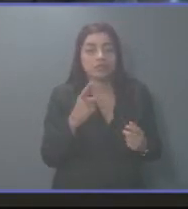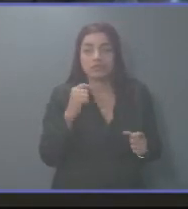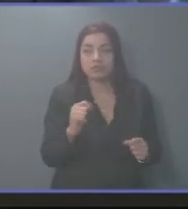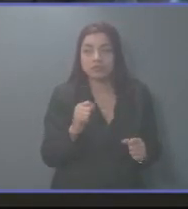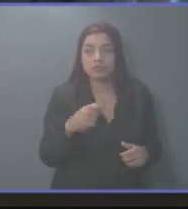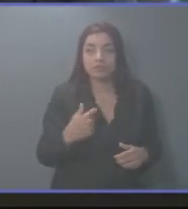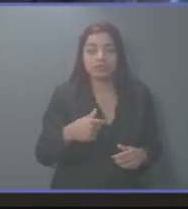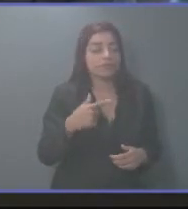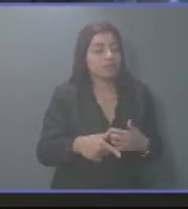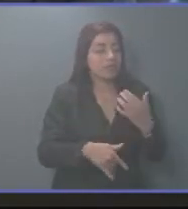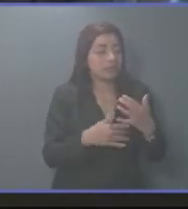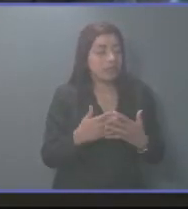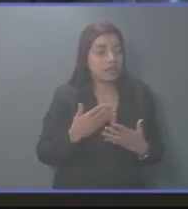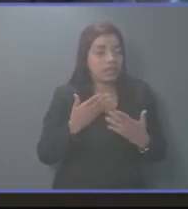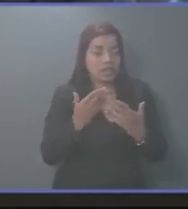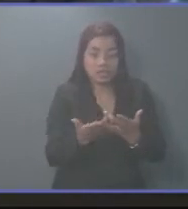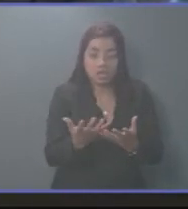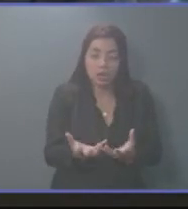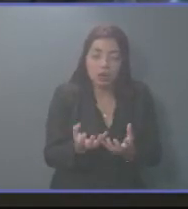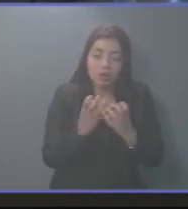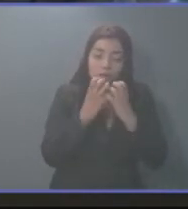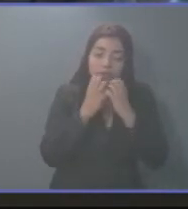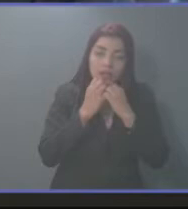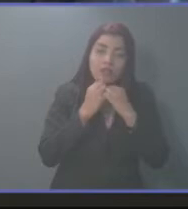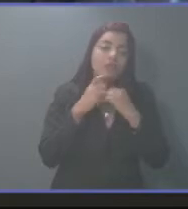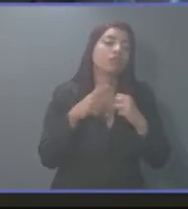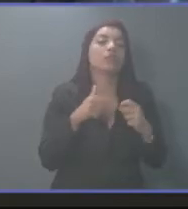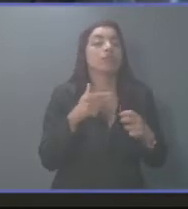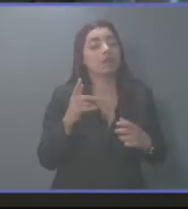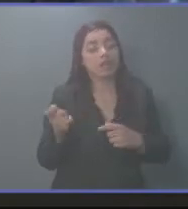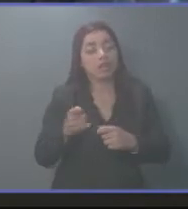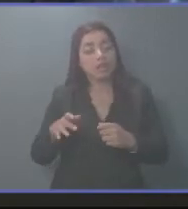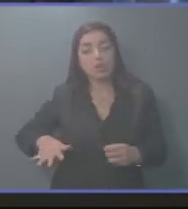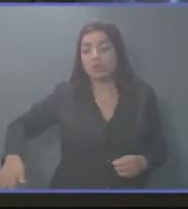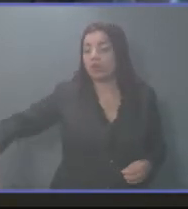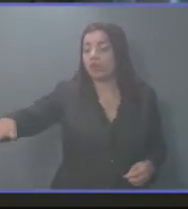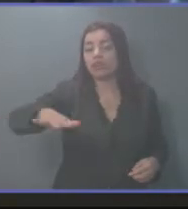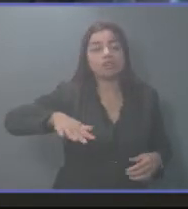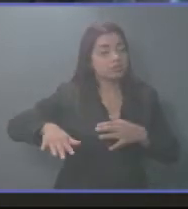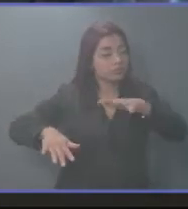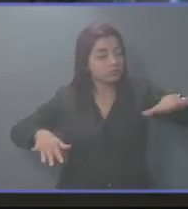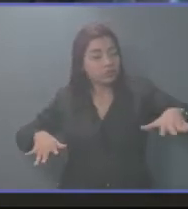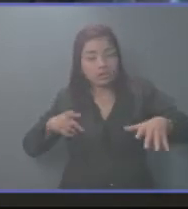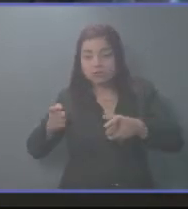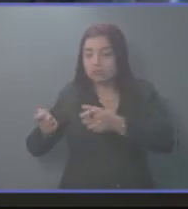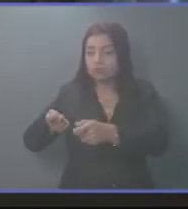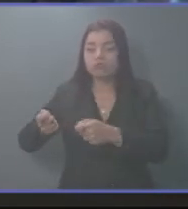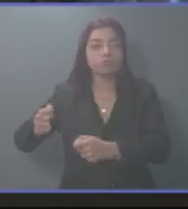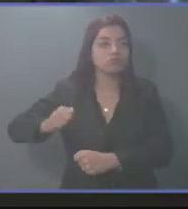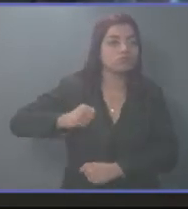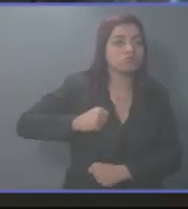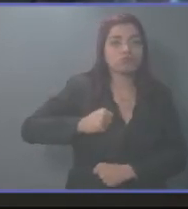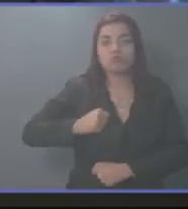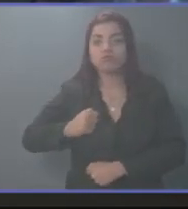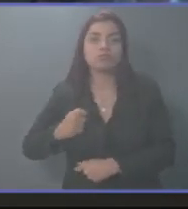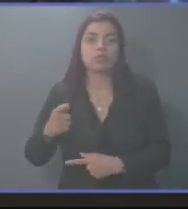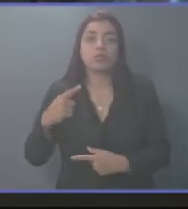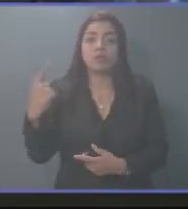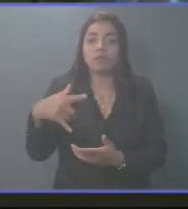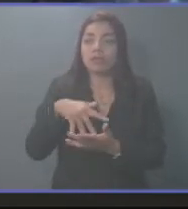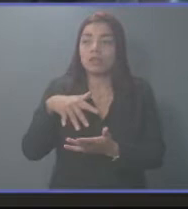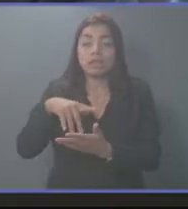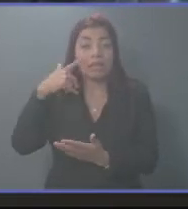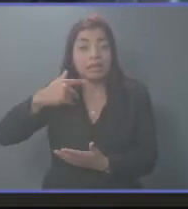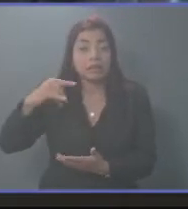la recuperación de la presencia del Estado en el territorio para dar alerta temprana sobre poblaciones